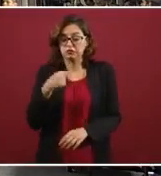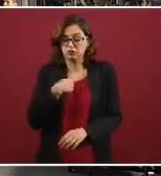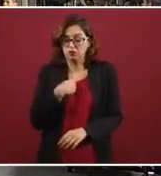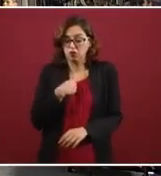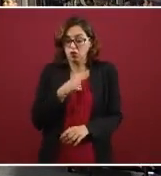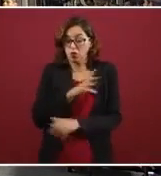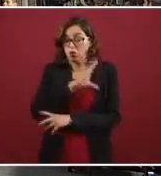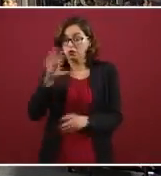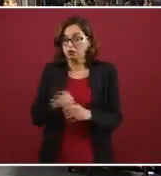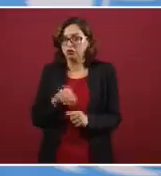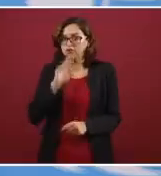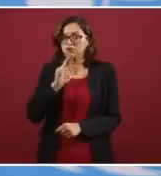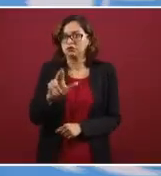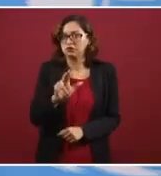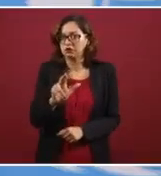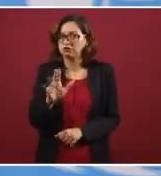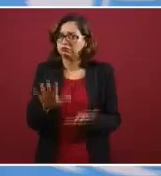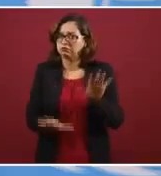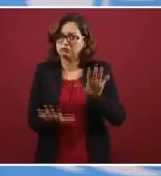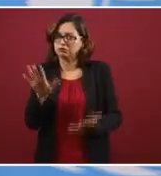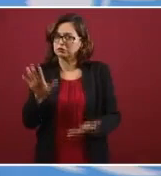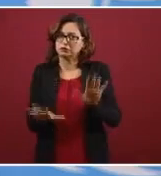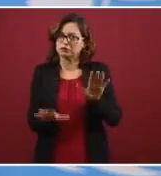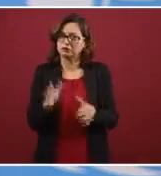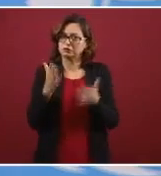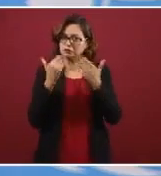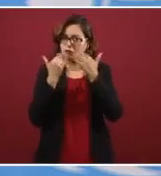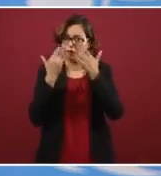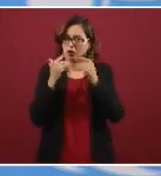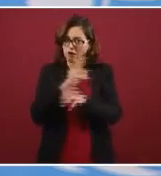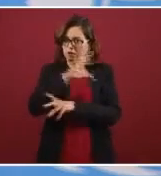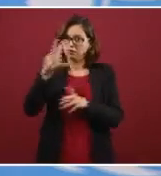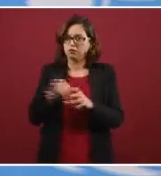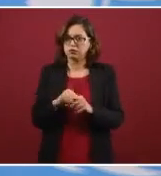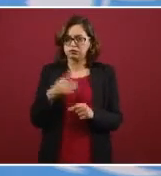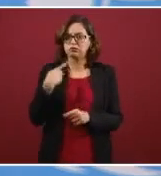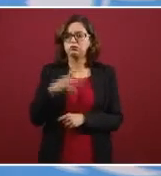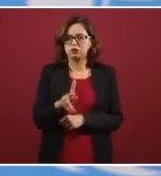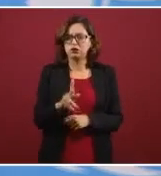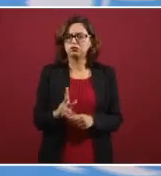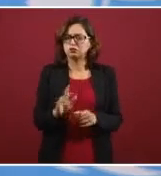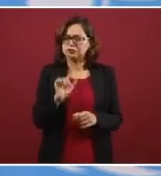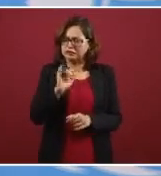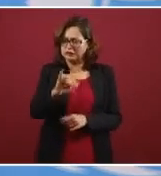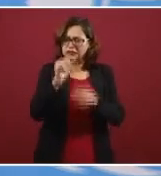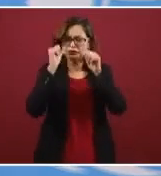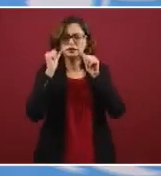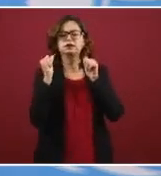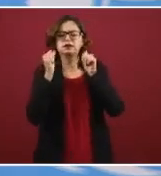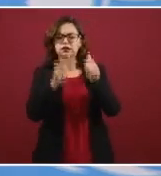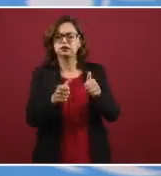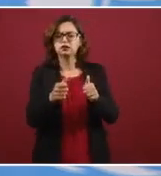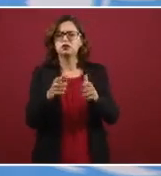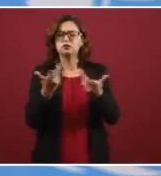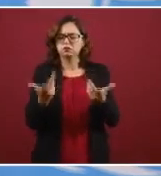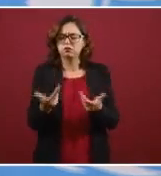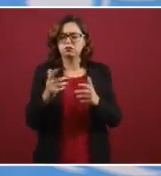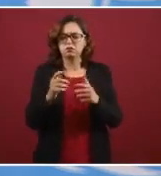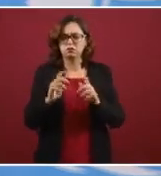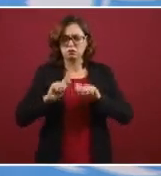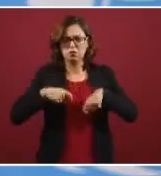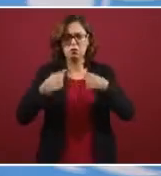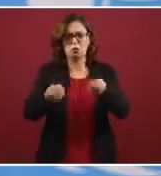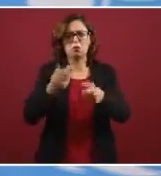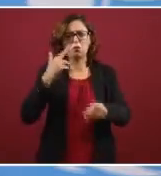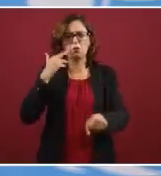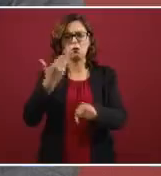a sus planteamientos, pero ya lo están viendo en el país y